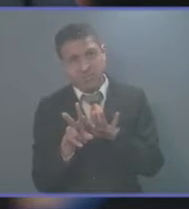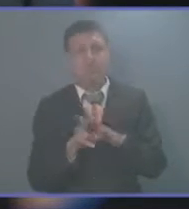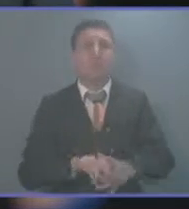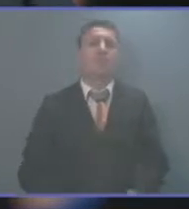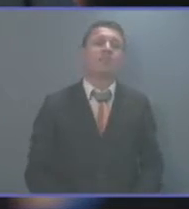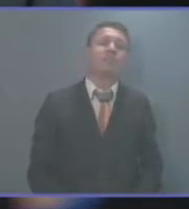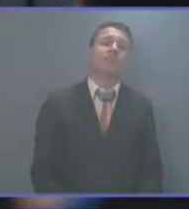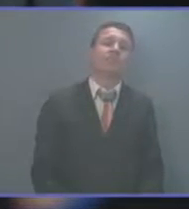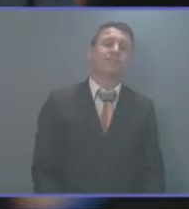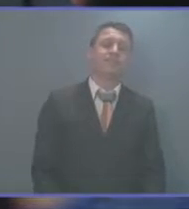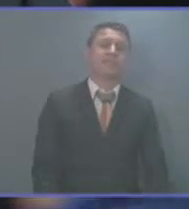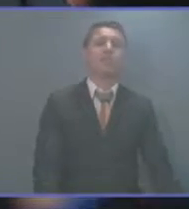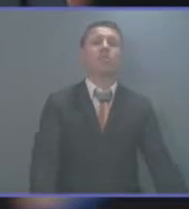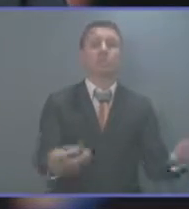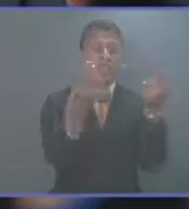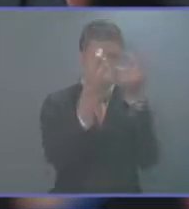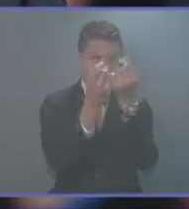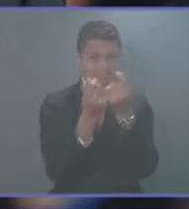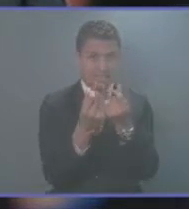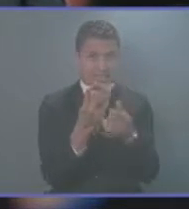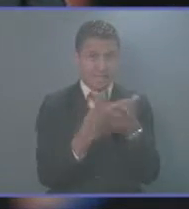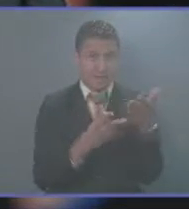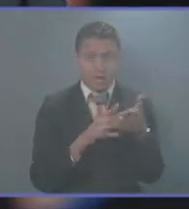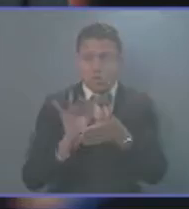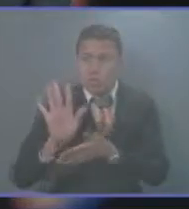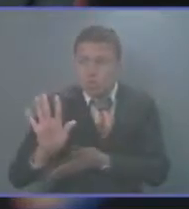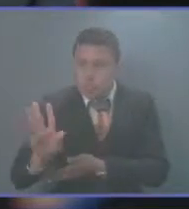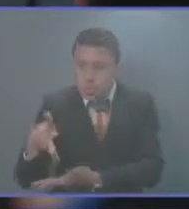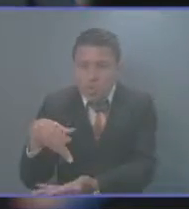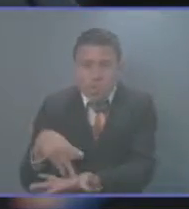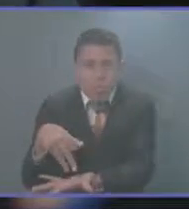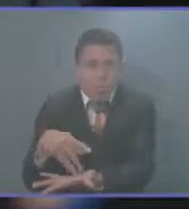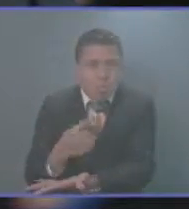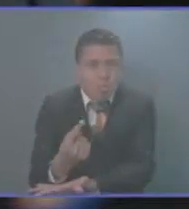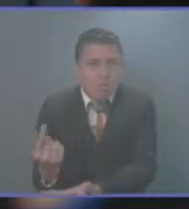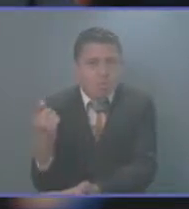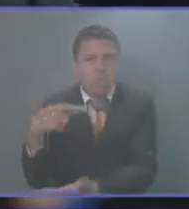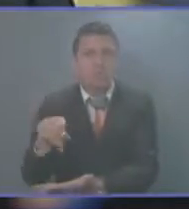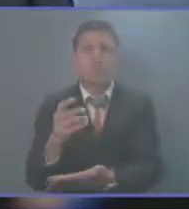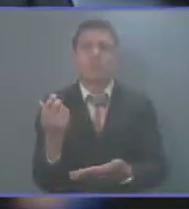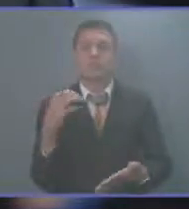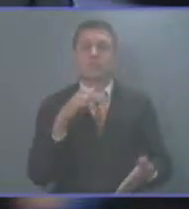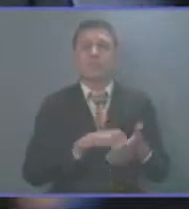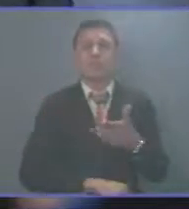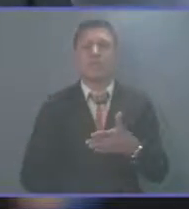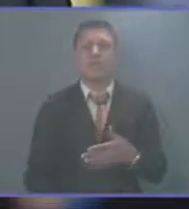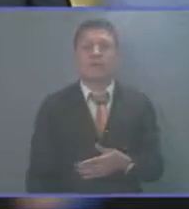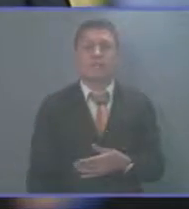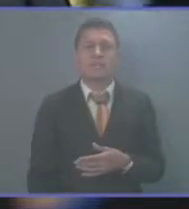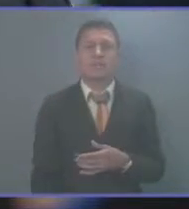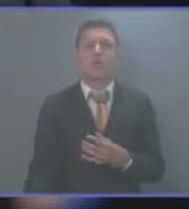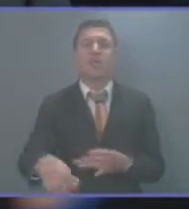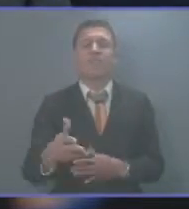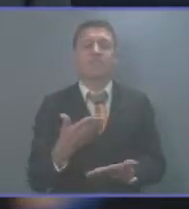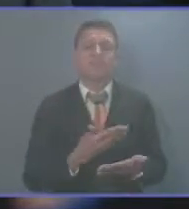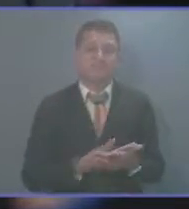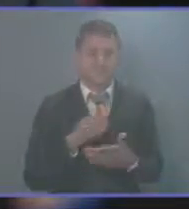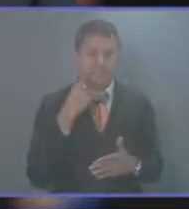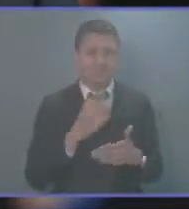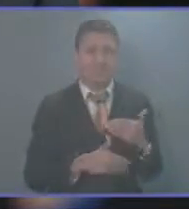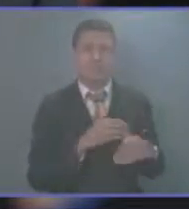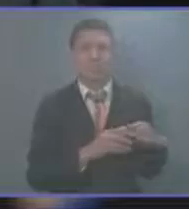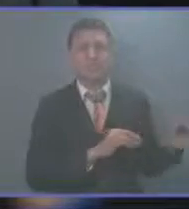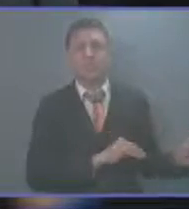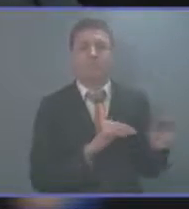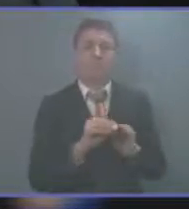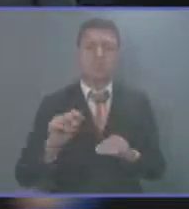son fondos suyos. Son impuestos que usted ha pagado, salvadoreño. Estos no